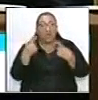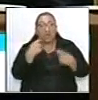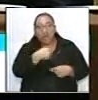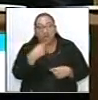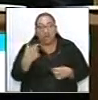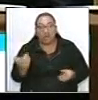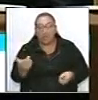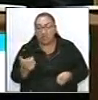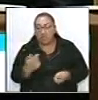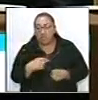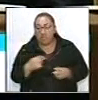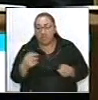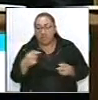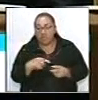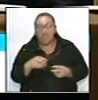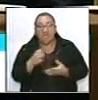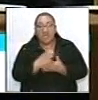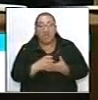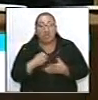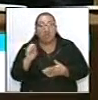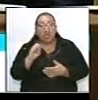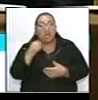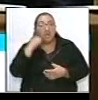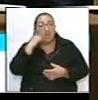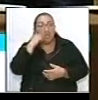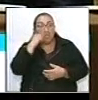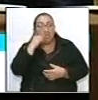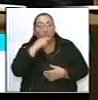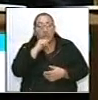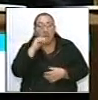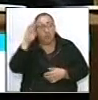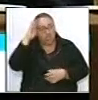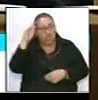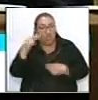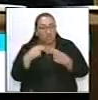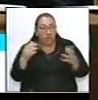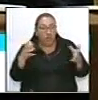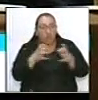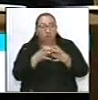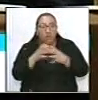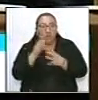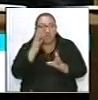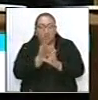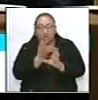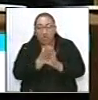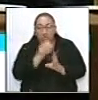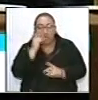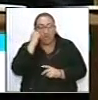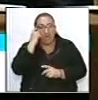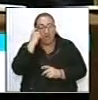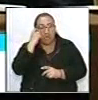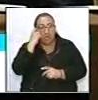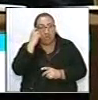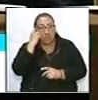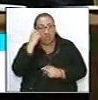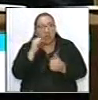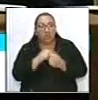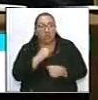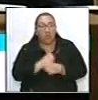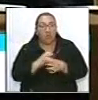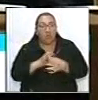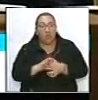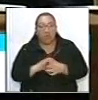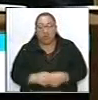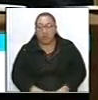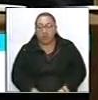drogadicción. Pero de la mano del Centro de Emergencia Mujer, de la mano de la Policía Nacional, que también cuenta con psicólogos, de la mano de la DEMUNA. Entonces, es un trabajo conjunto.